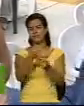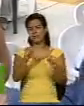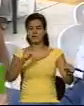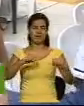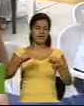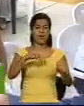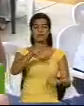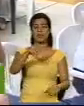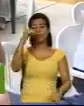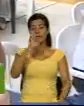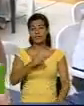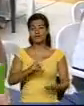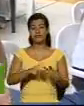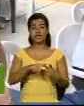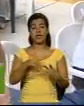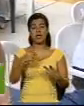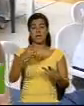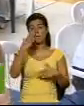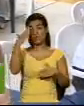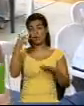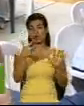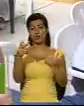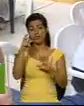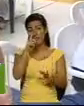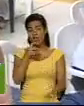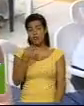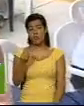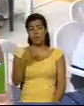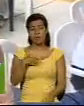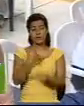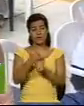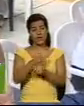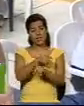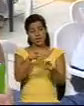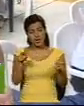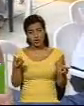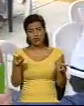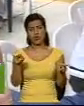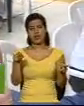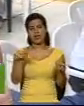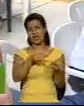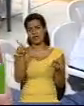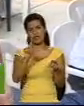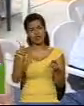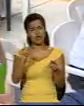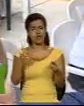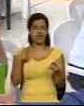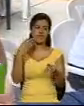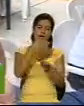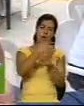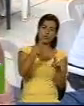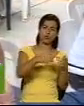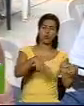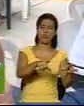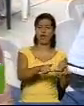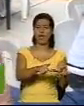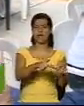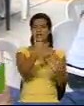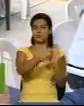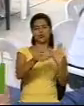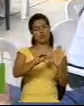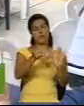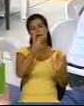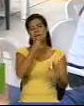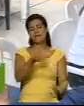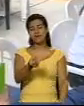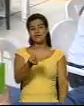personas con discapacidad mayores de 80 años, para que ellos no tengan que trasladarse donde están los centros de inscripción, sino